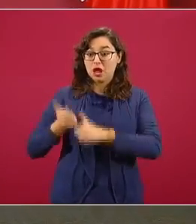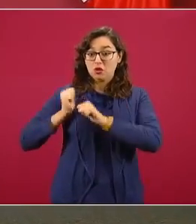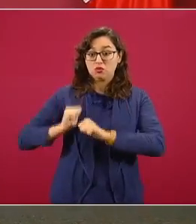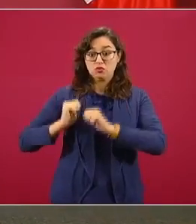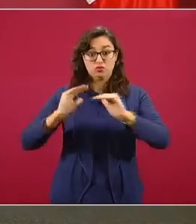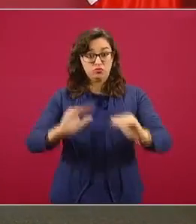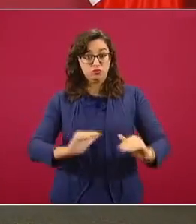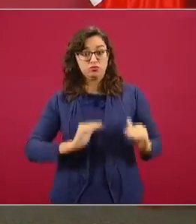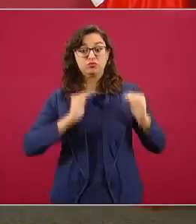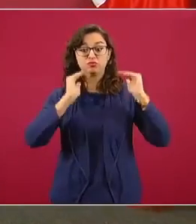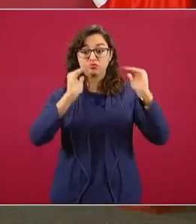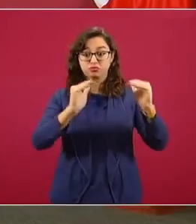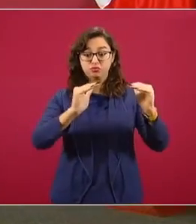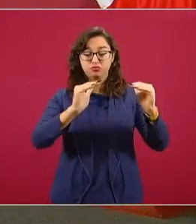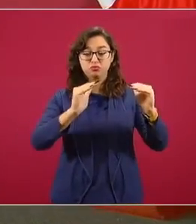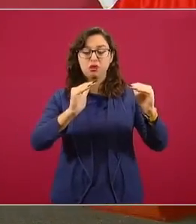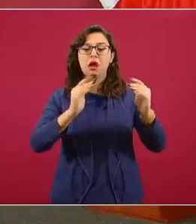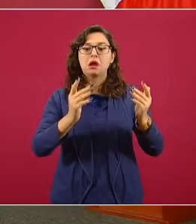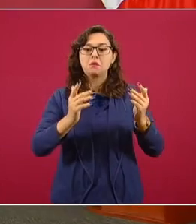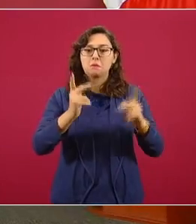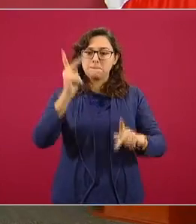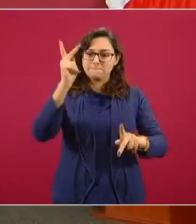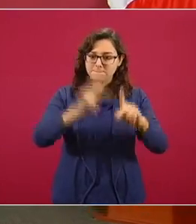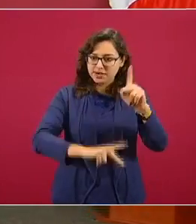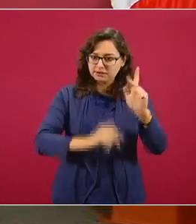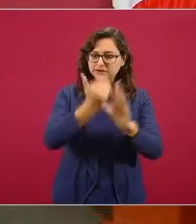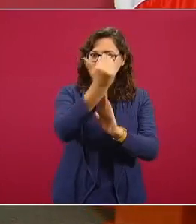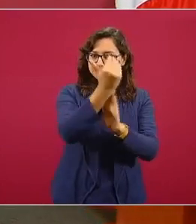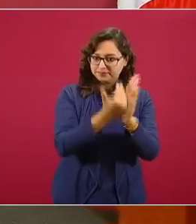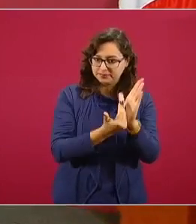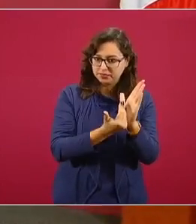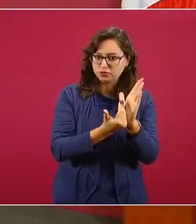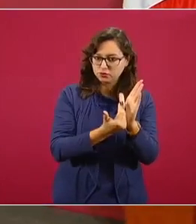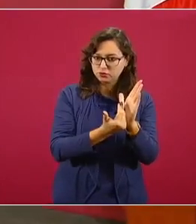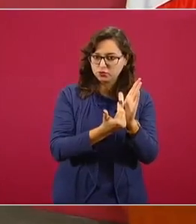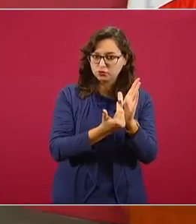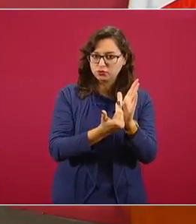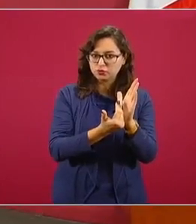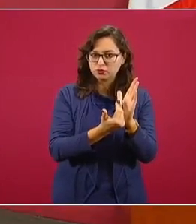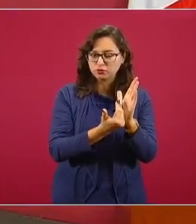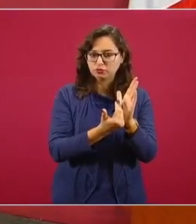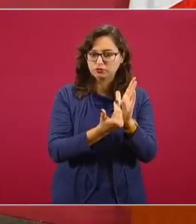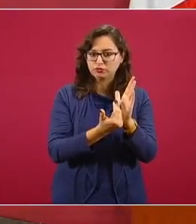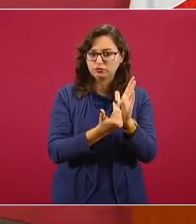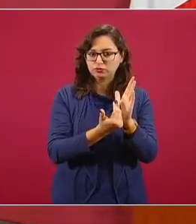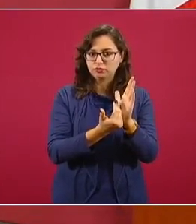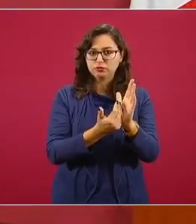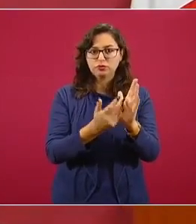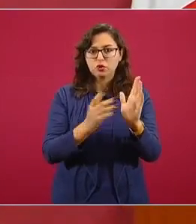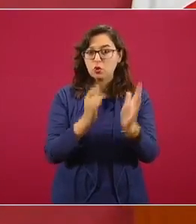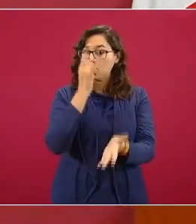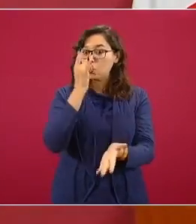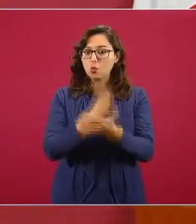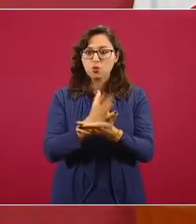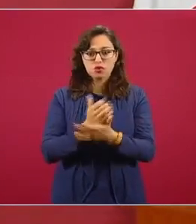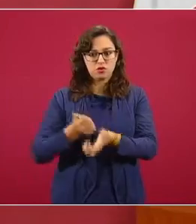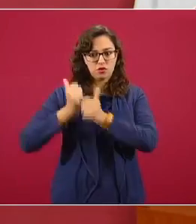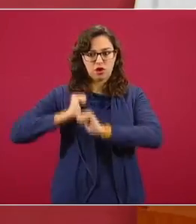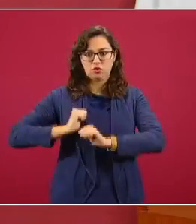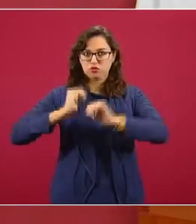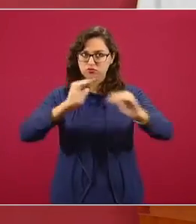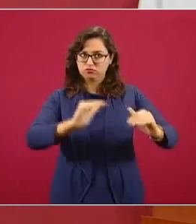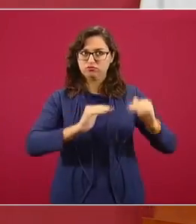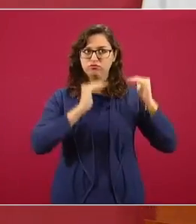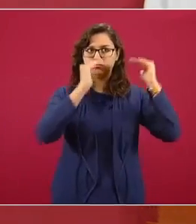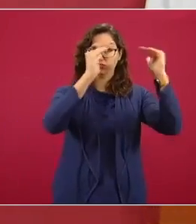disminuir su monto, ¿sí? Pero es hasta altos funcionarios, todos los